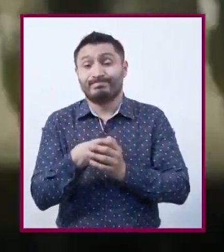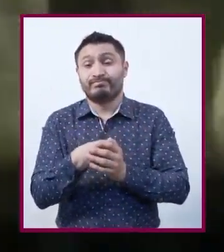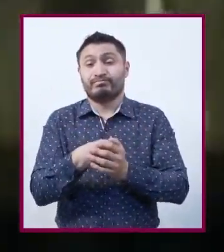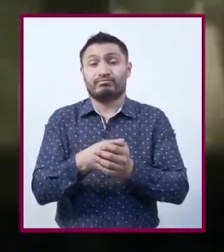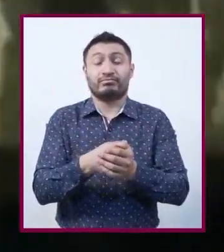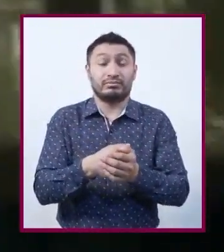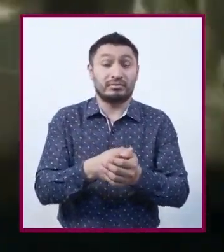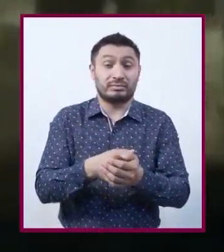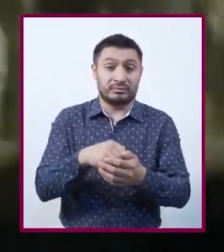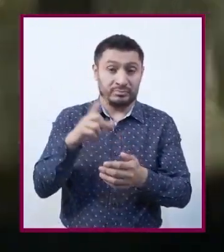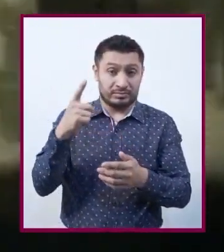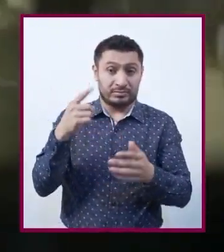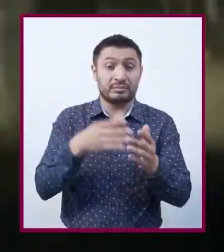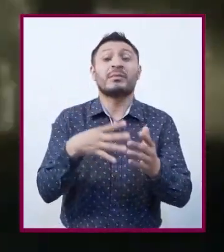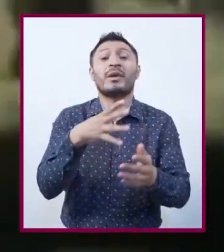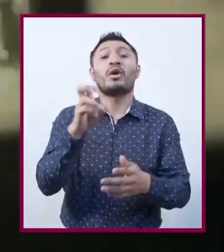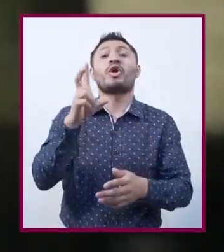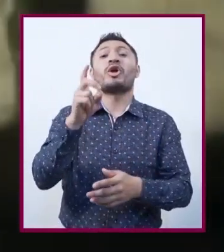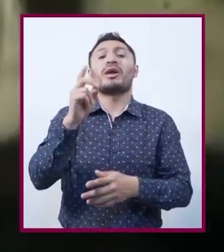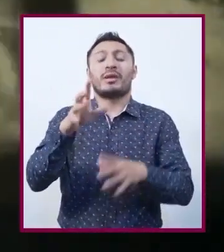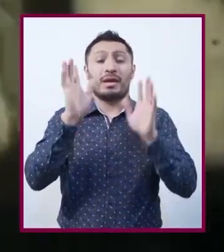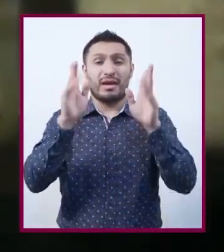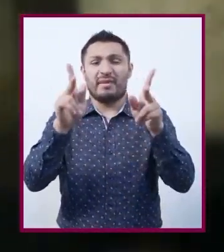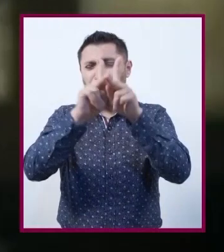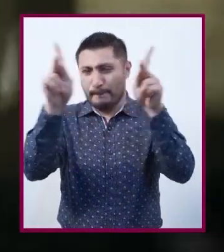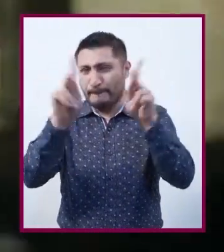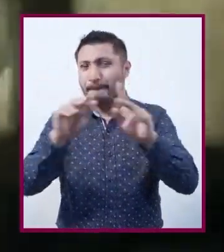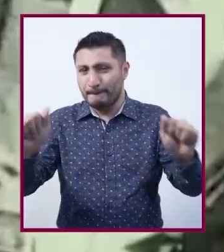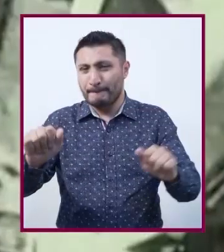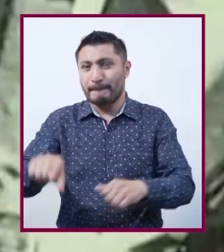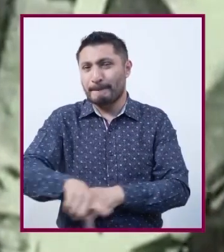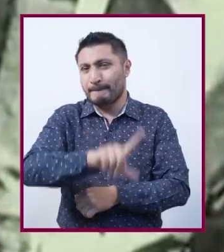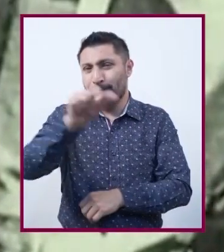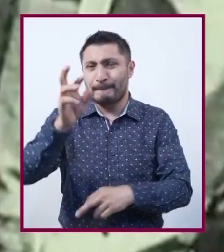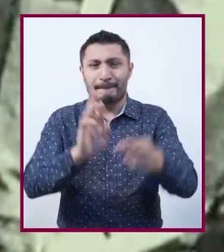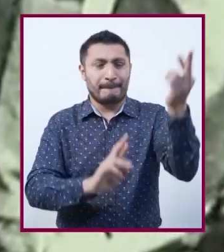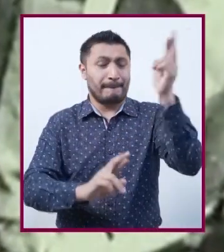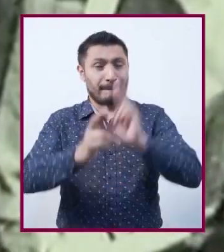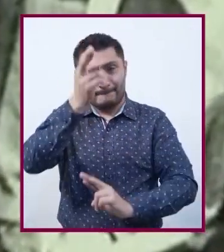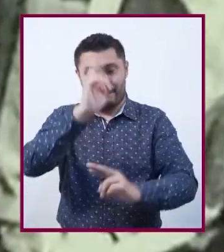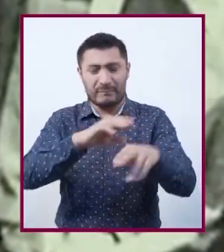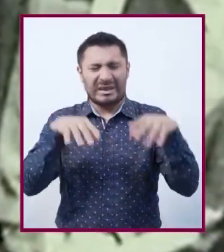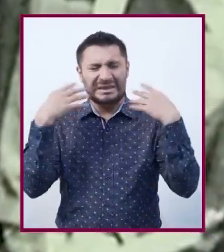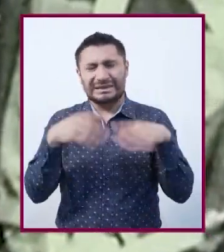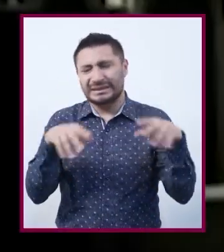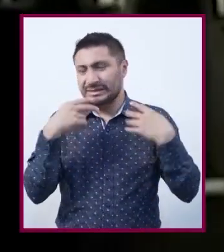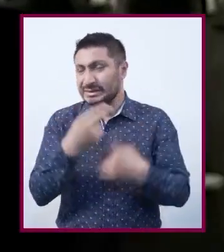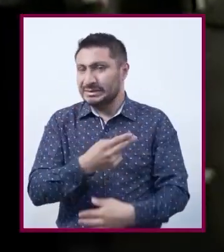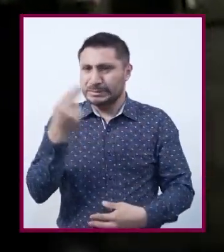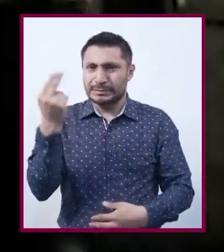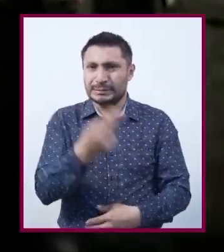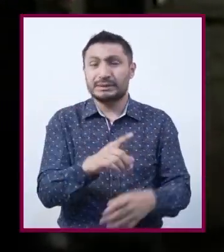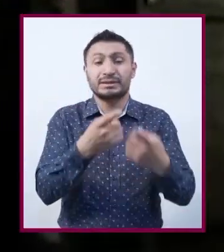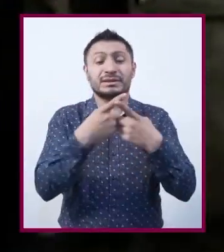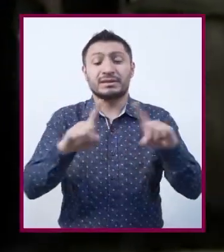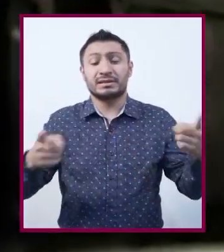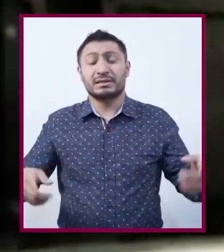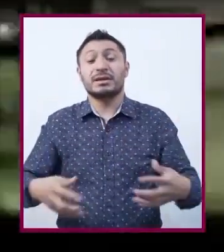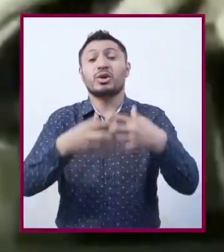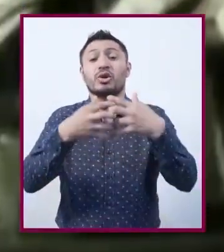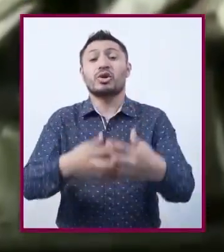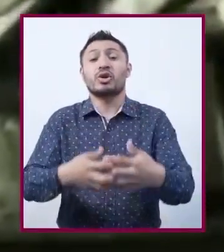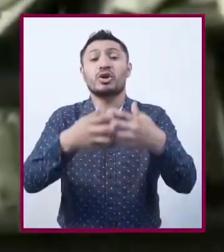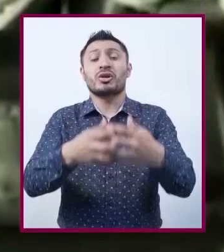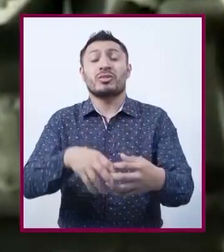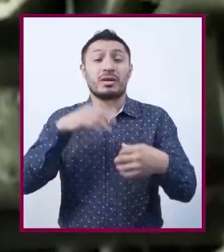la década de los 30, ya con una paz relativa después de la Revolución, era necesario el desarrollo industrial del